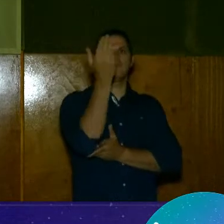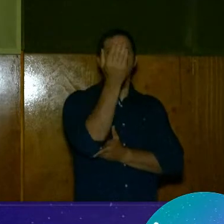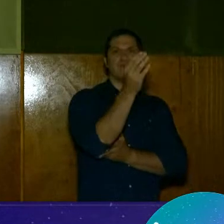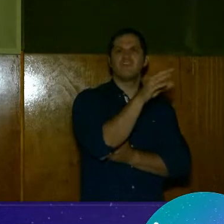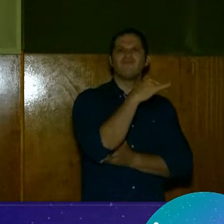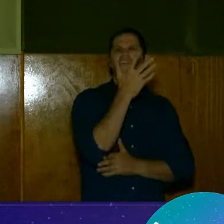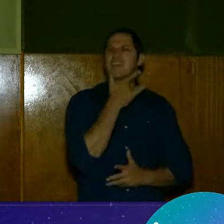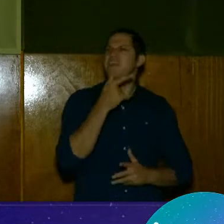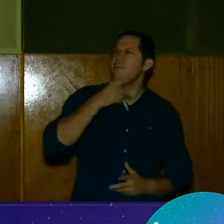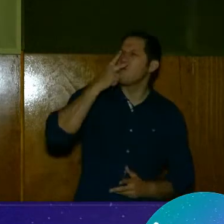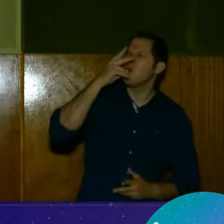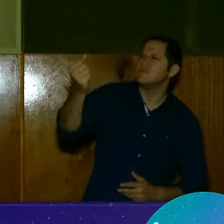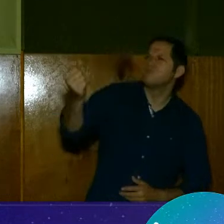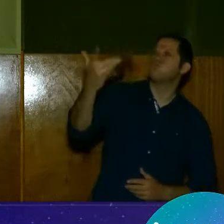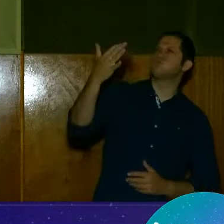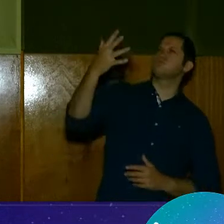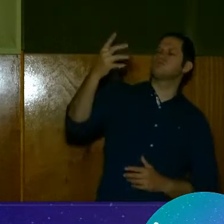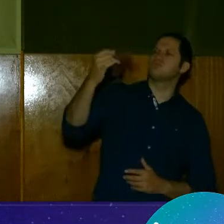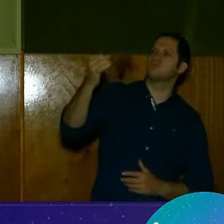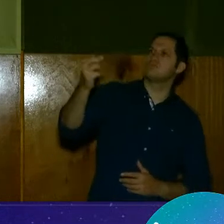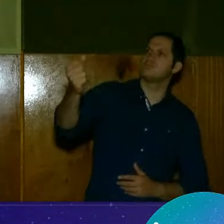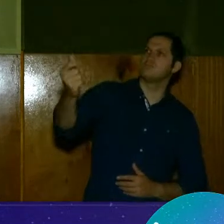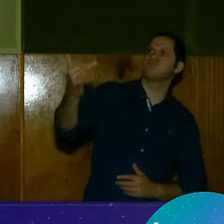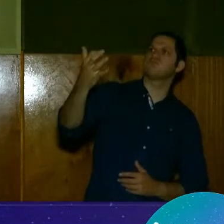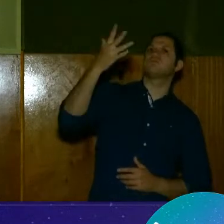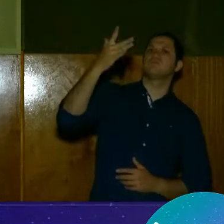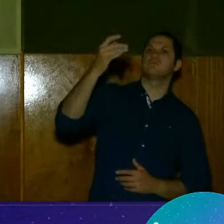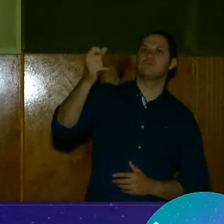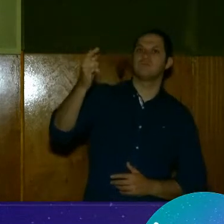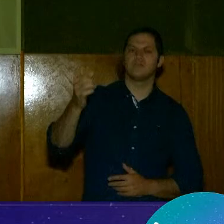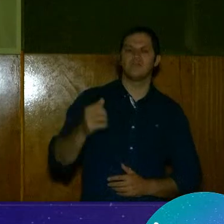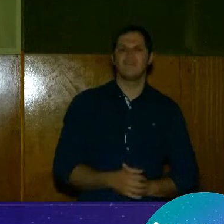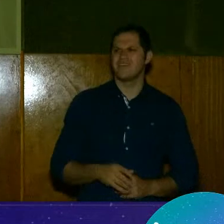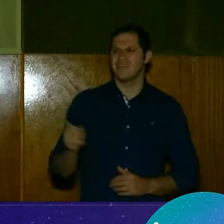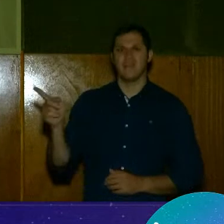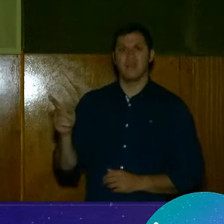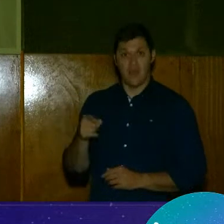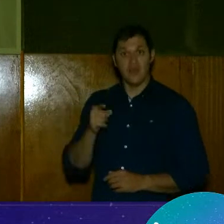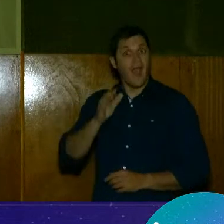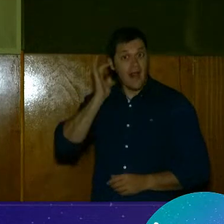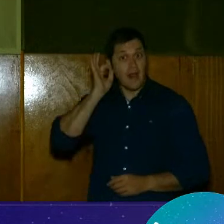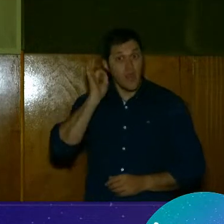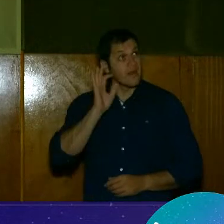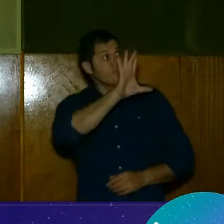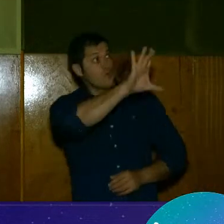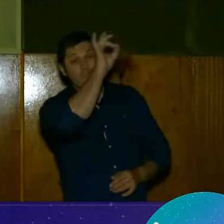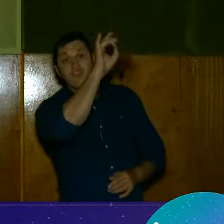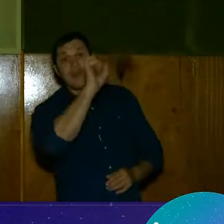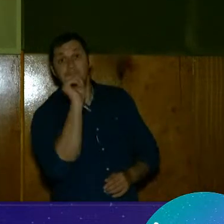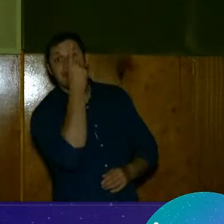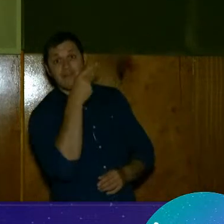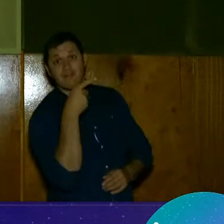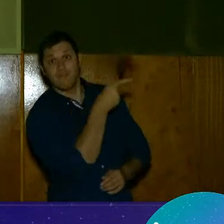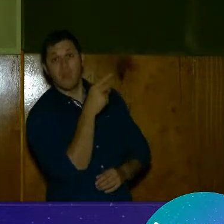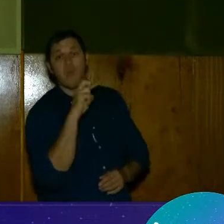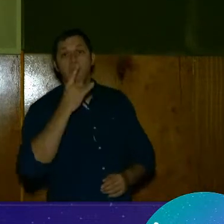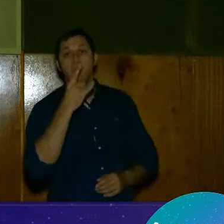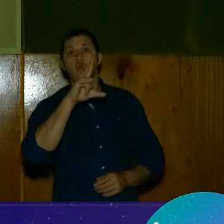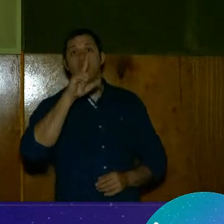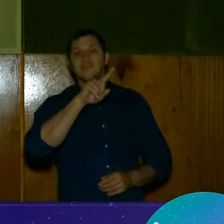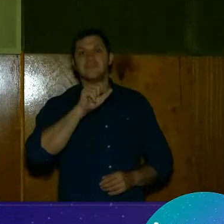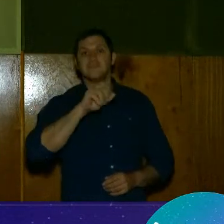y en el fondo son como un faro y un faro cuando lo vemos de lejos como que pulsar a ciertos como que se